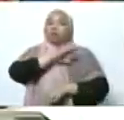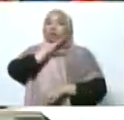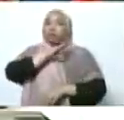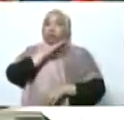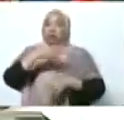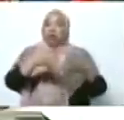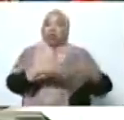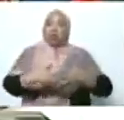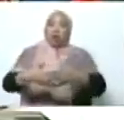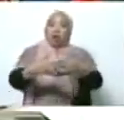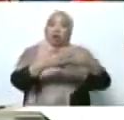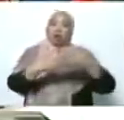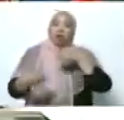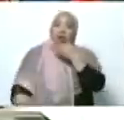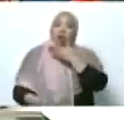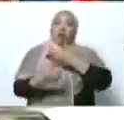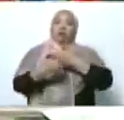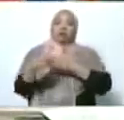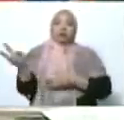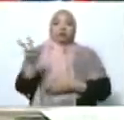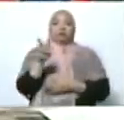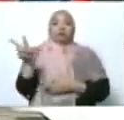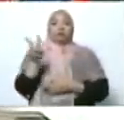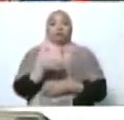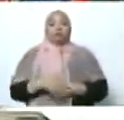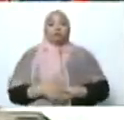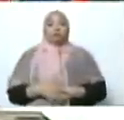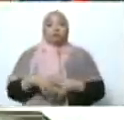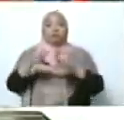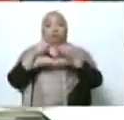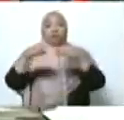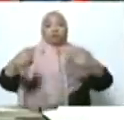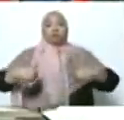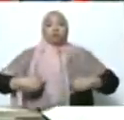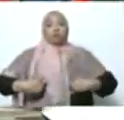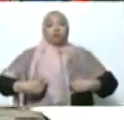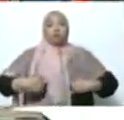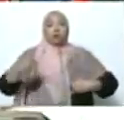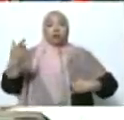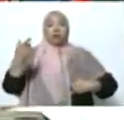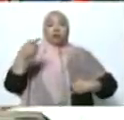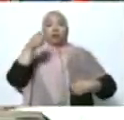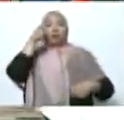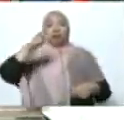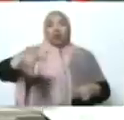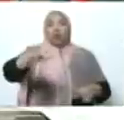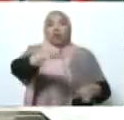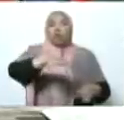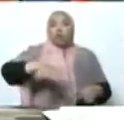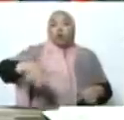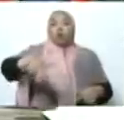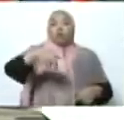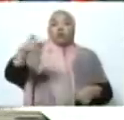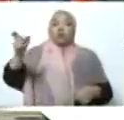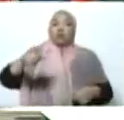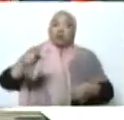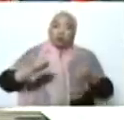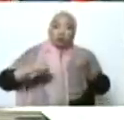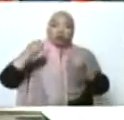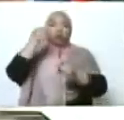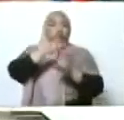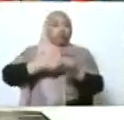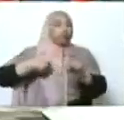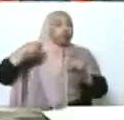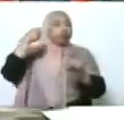los Estados Unidos contra Venezuela. Y todo tiene que ver porque este pueblo, rebelde como ha sido